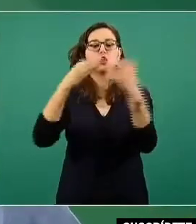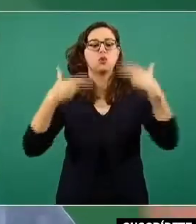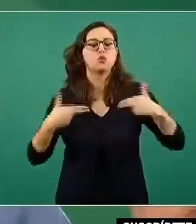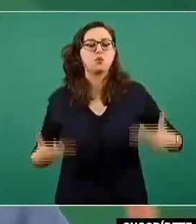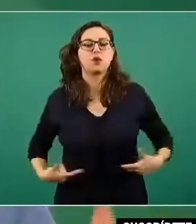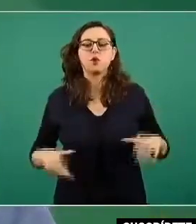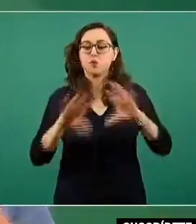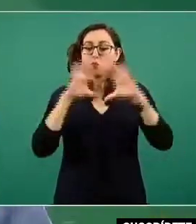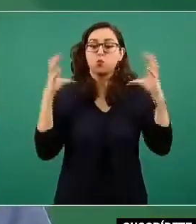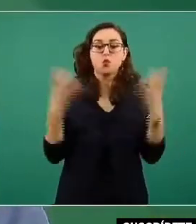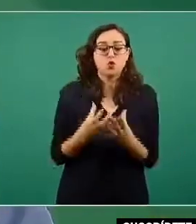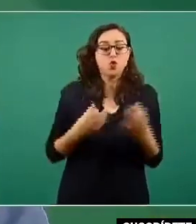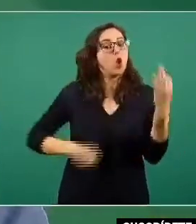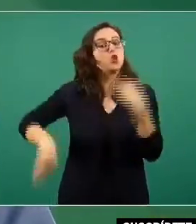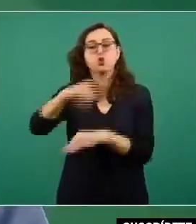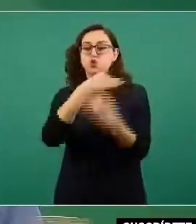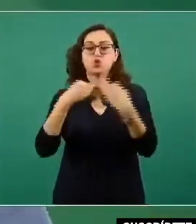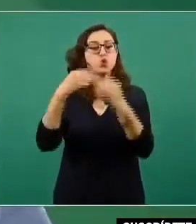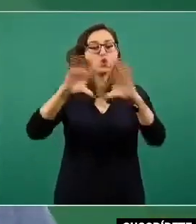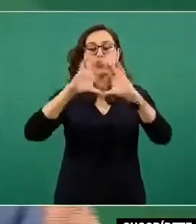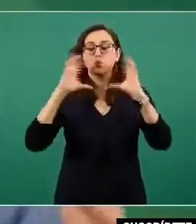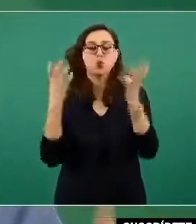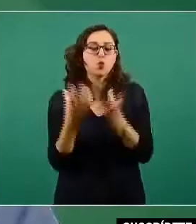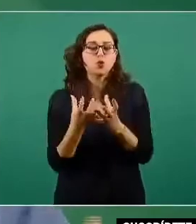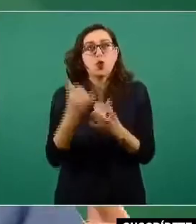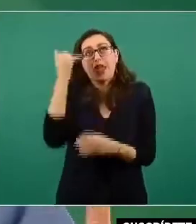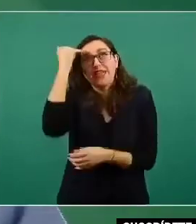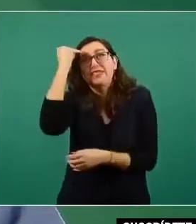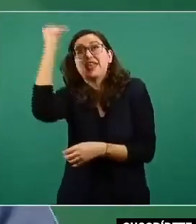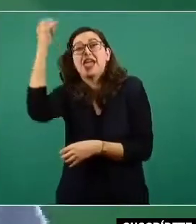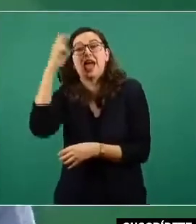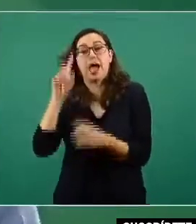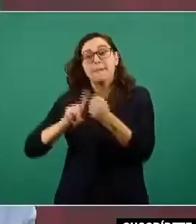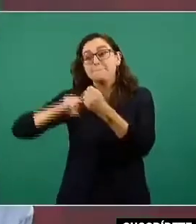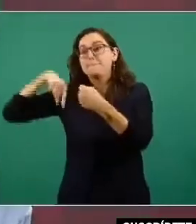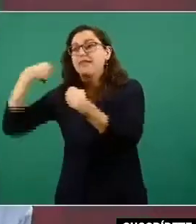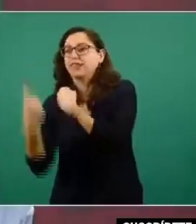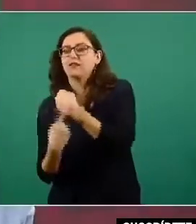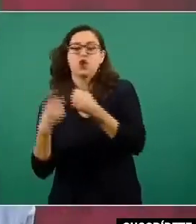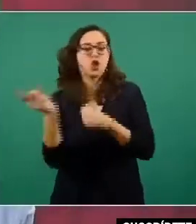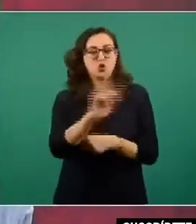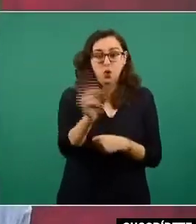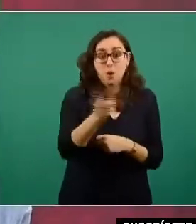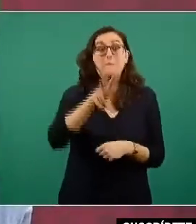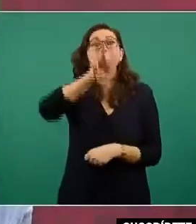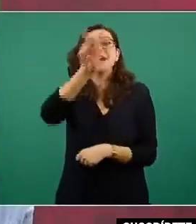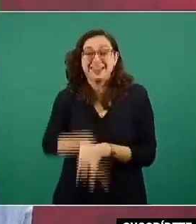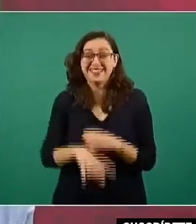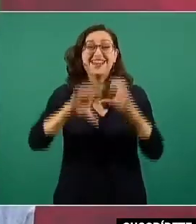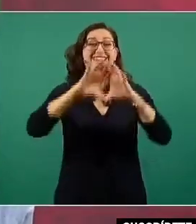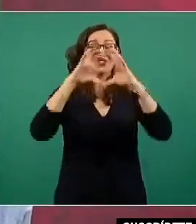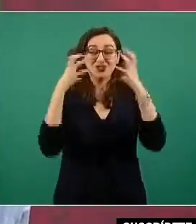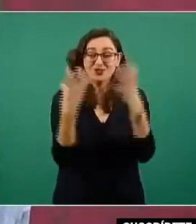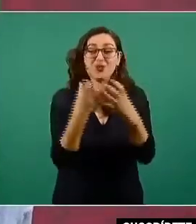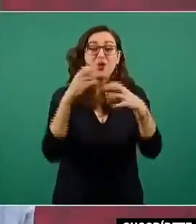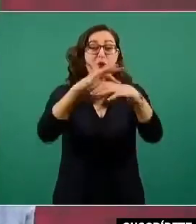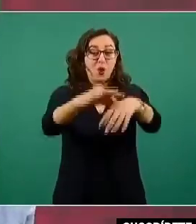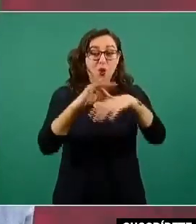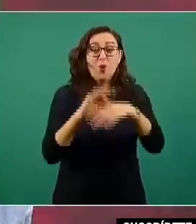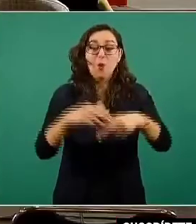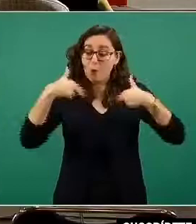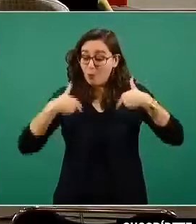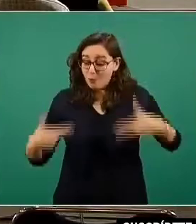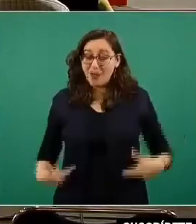mundo, literalmente todo el mundo, no es una metáfora, es todo el mundo, toda la humanidad, vaya, toda la especie